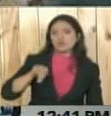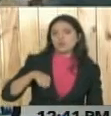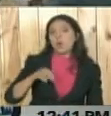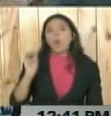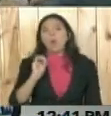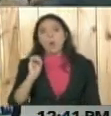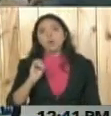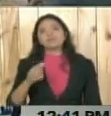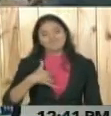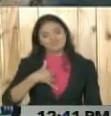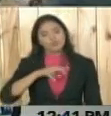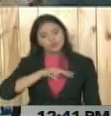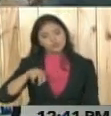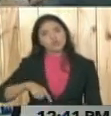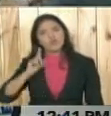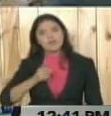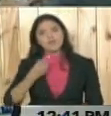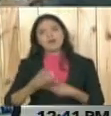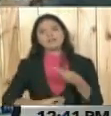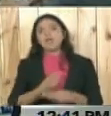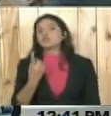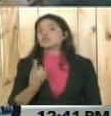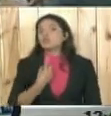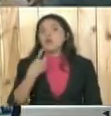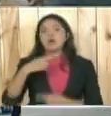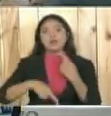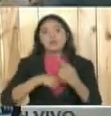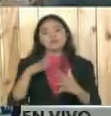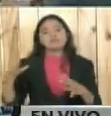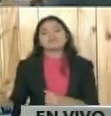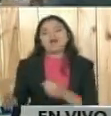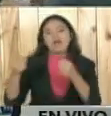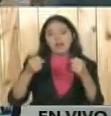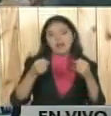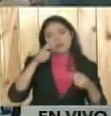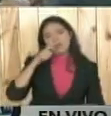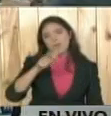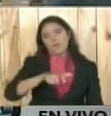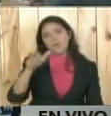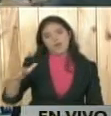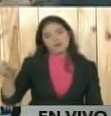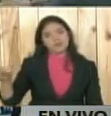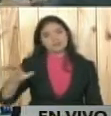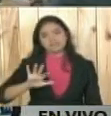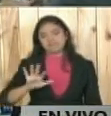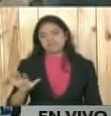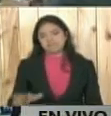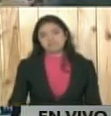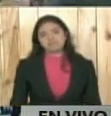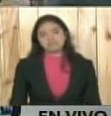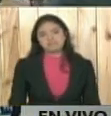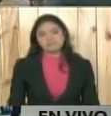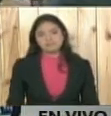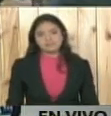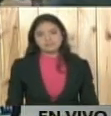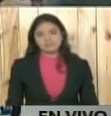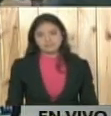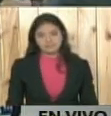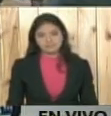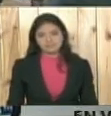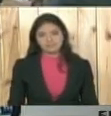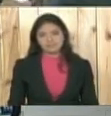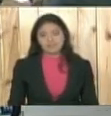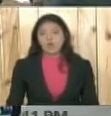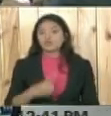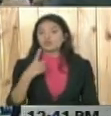hacemos nosotros. Porque aquí solo la revolución puede salvar al pueblo. Solo el pueblo salva al pueblo. Y yo complementaría eso, solo